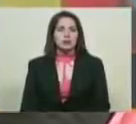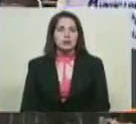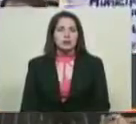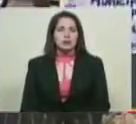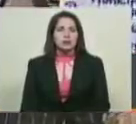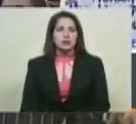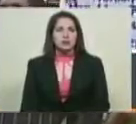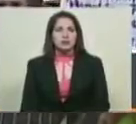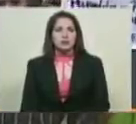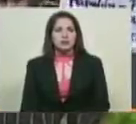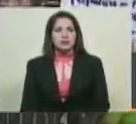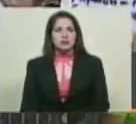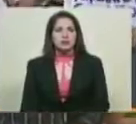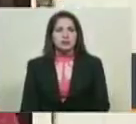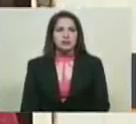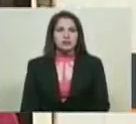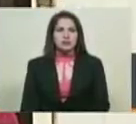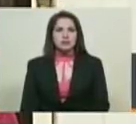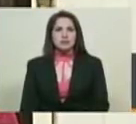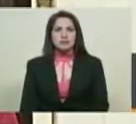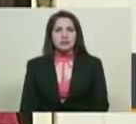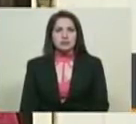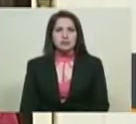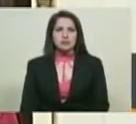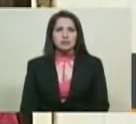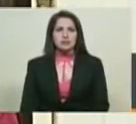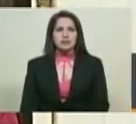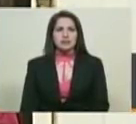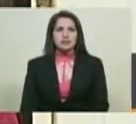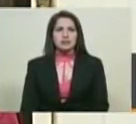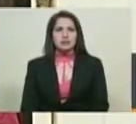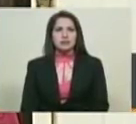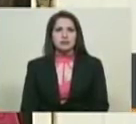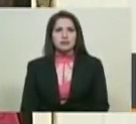Y yo quiero que unamos esfuerzos, miren.